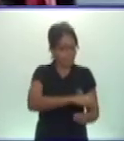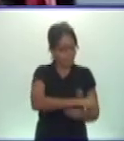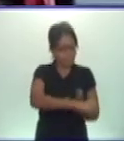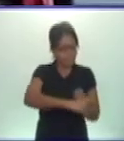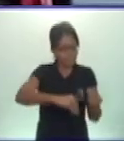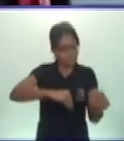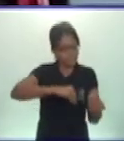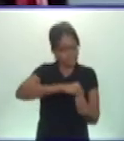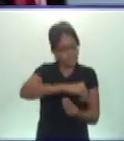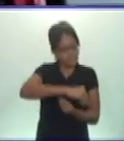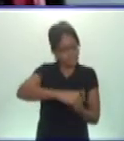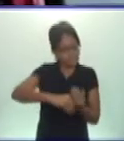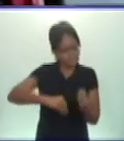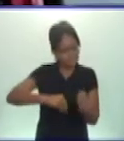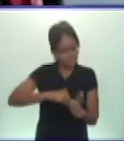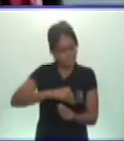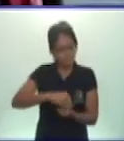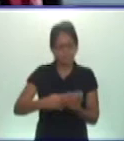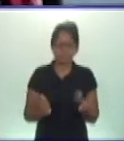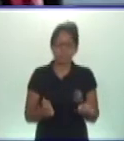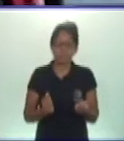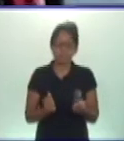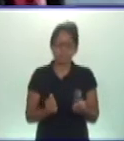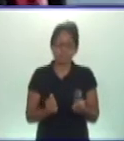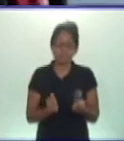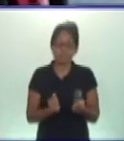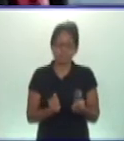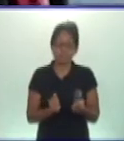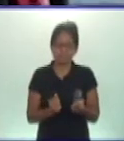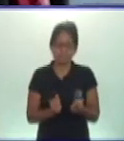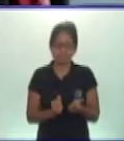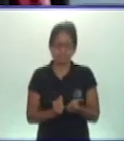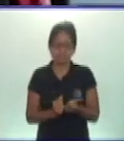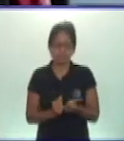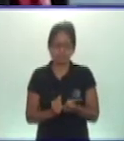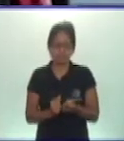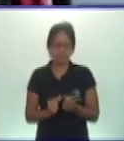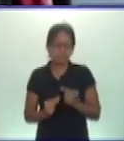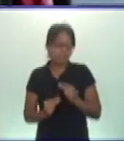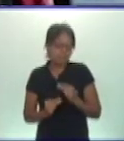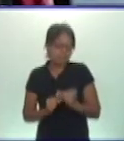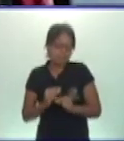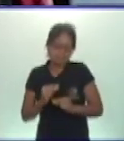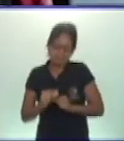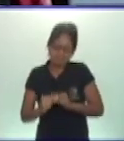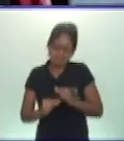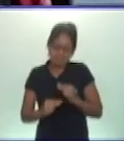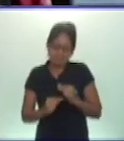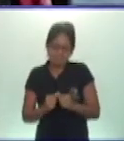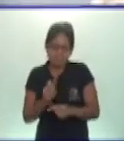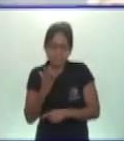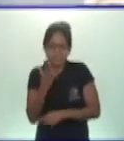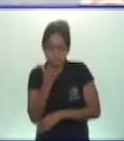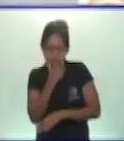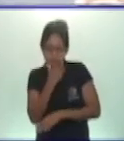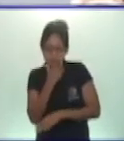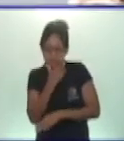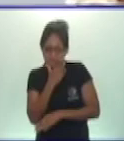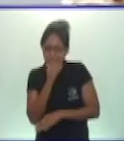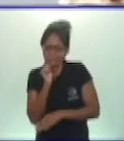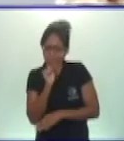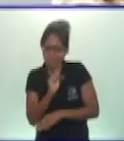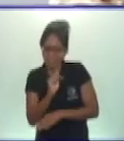bahía comercial, y progresivamente en perspectiva parece que va a ser un sitio fundamentalmente para